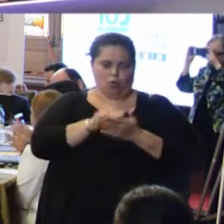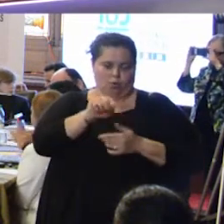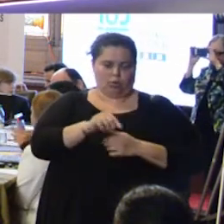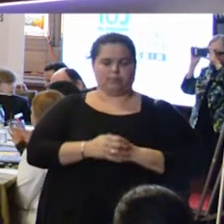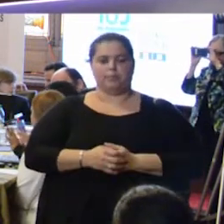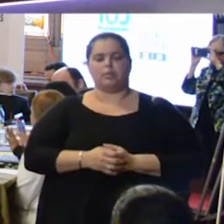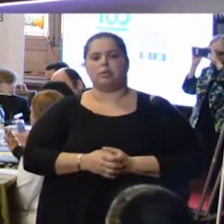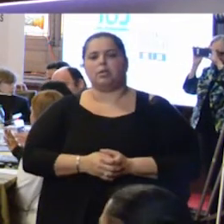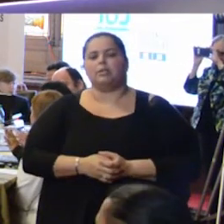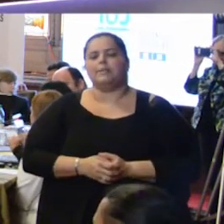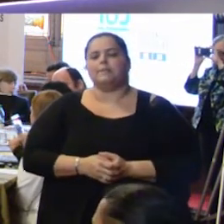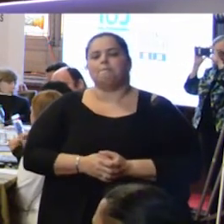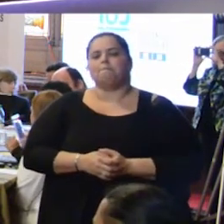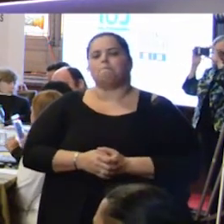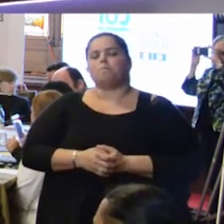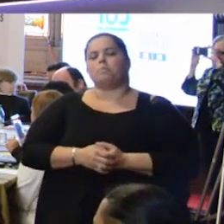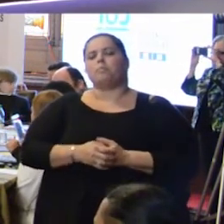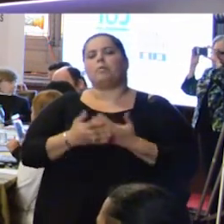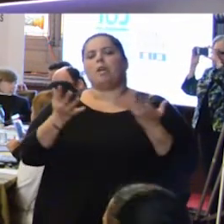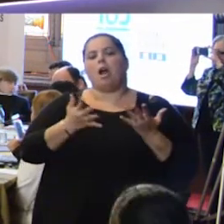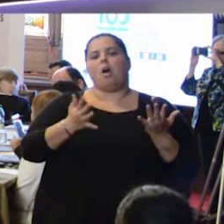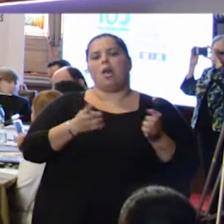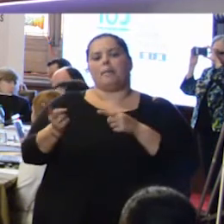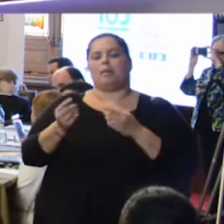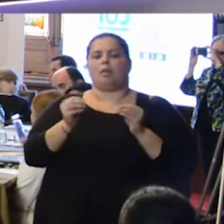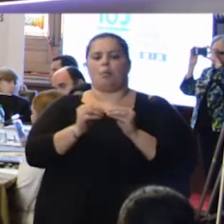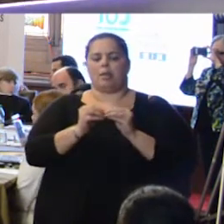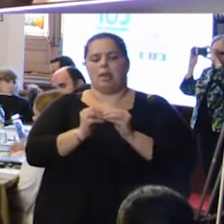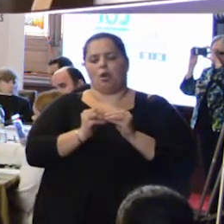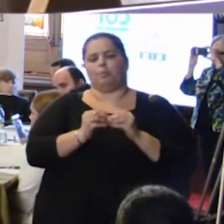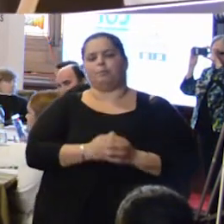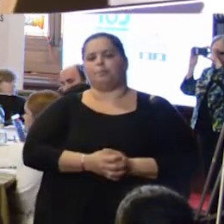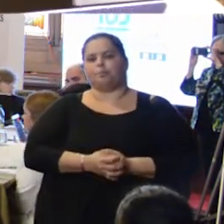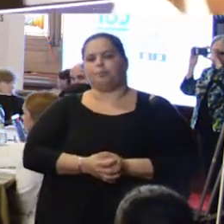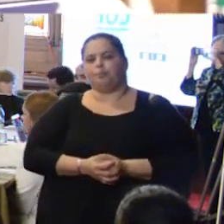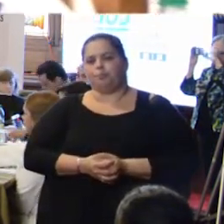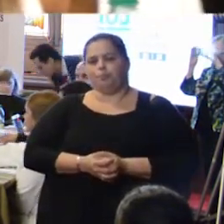Bueno, eso es por mencionar solo algunos y ahora le paso la palabra a mi compañera.